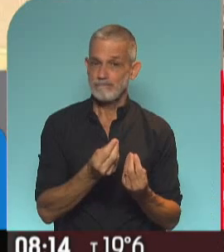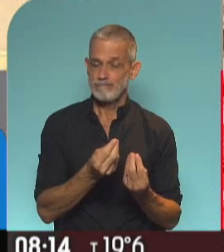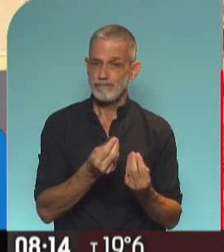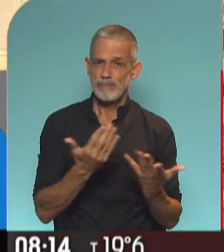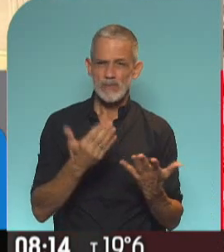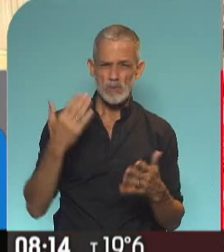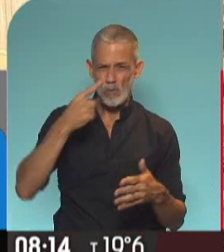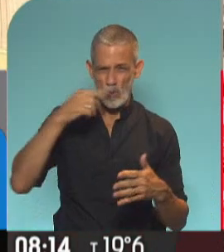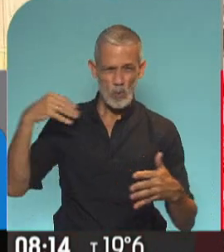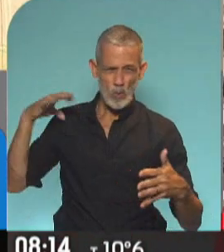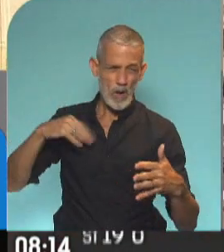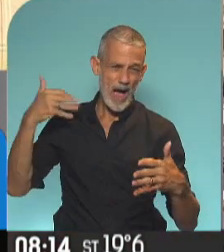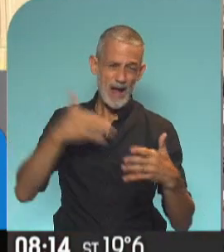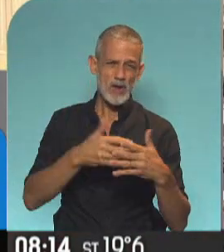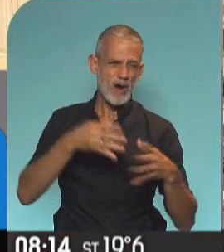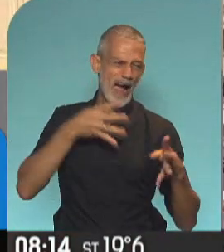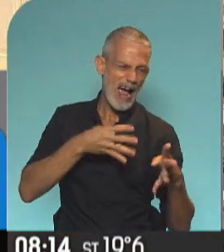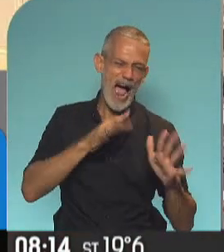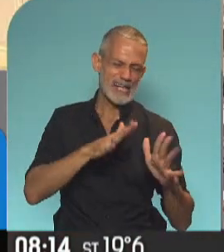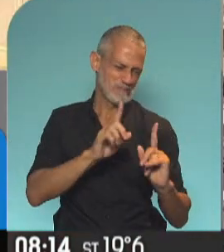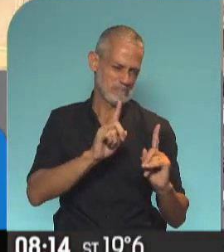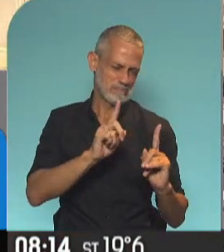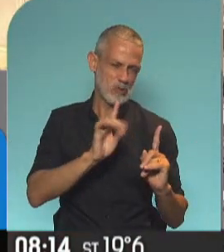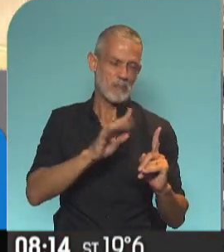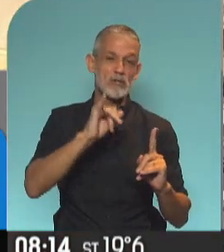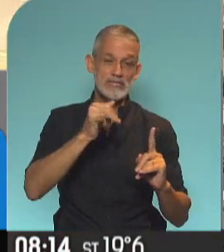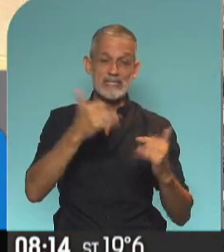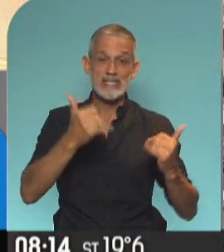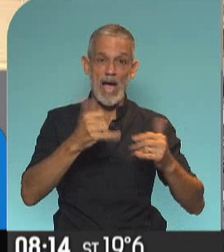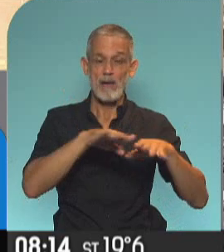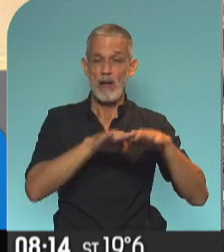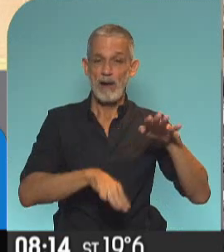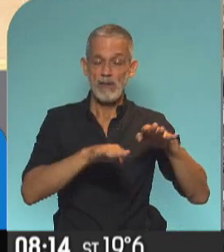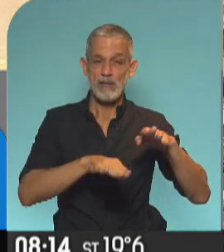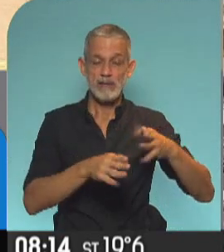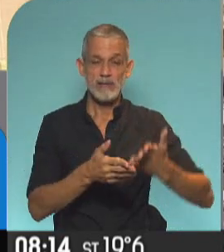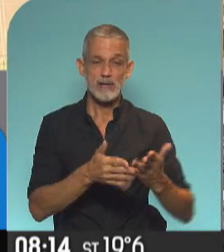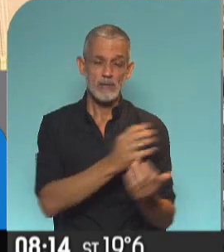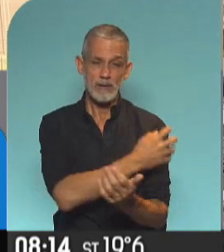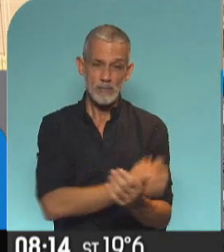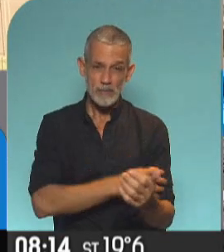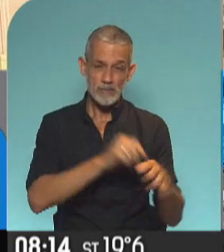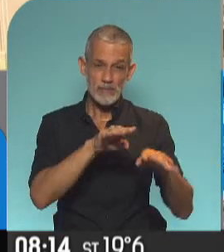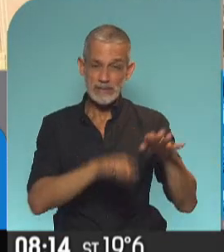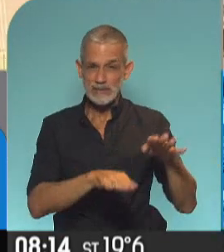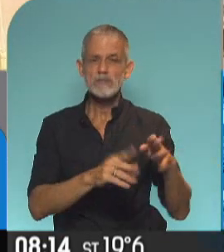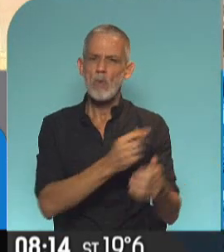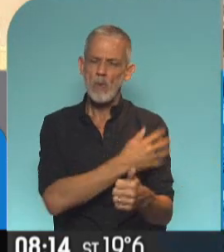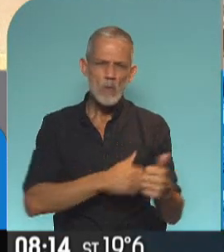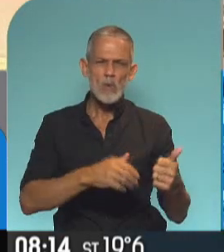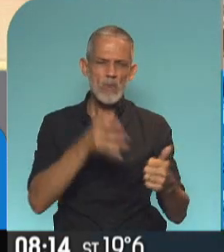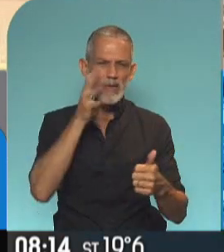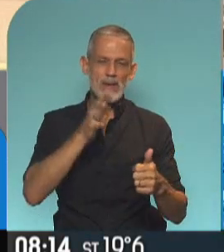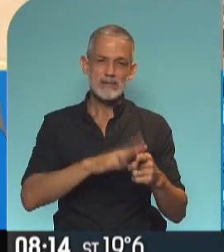los últimos años estas guerras fratricidas, pero sí hay mucha desigualdad, hay mucha pobreza, hay mucha miseria, hay